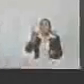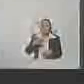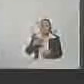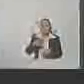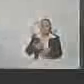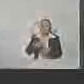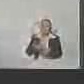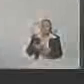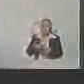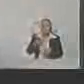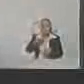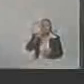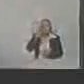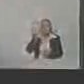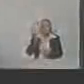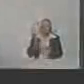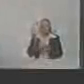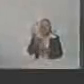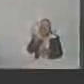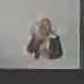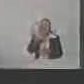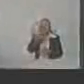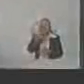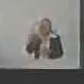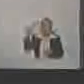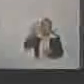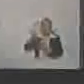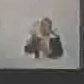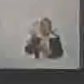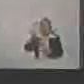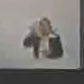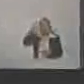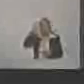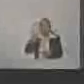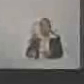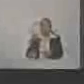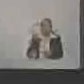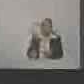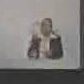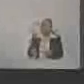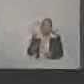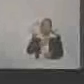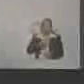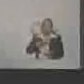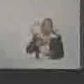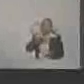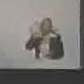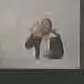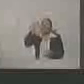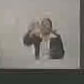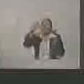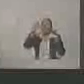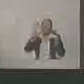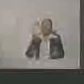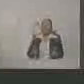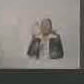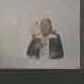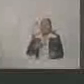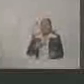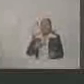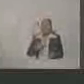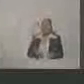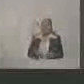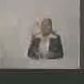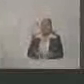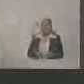policía que está a cargo de nuestra seguridad. Así como te he ido a tocar la puerta y me has dado la oportunidad de escucharme,